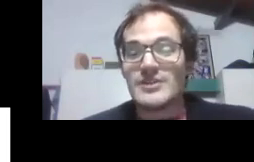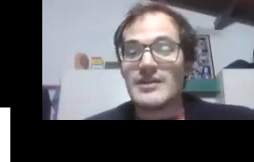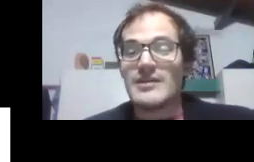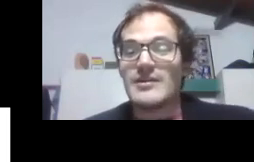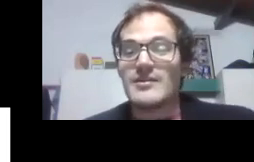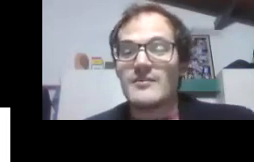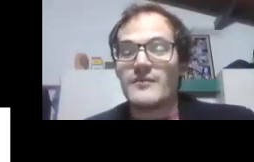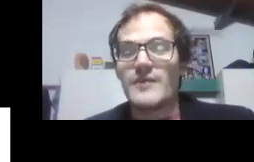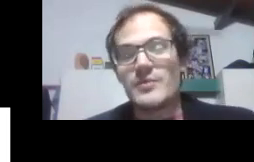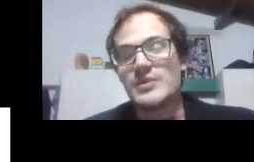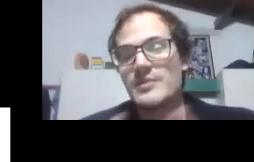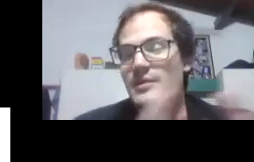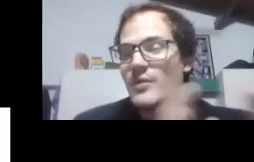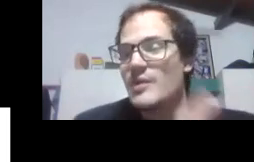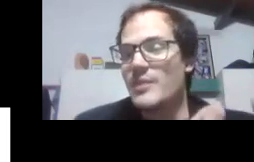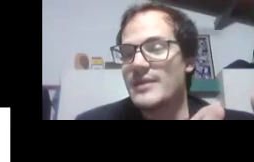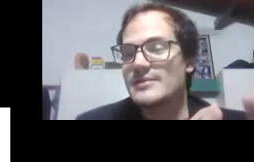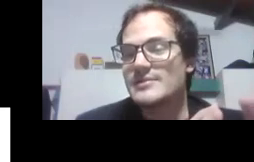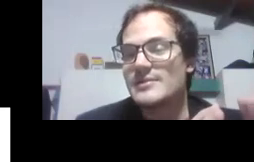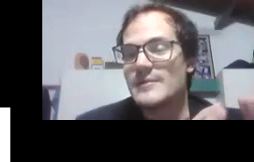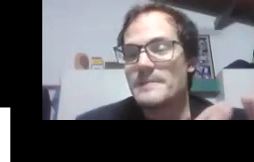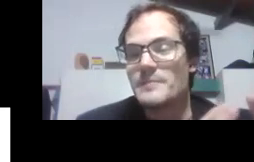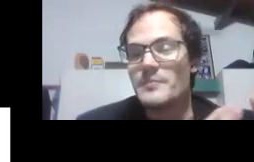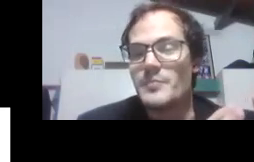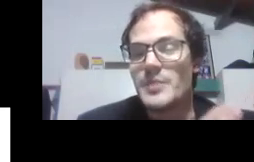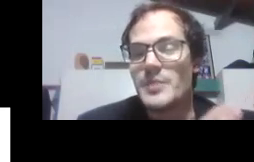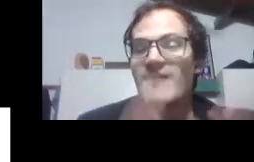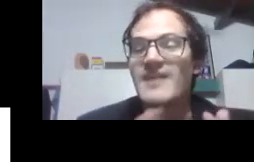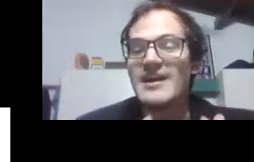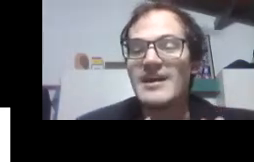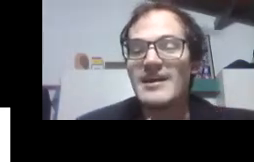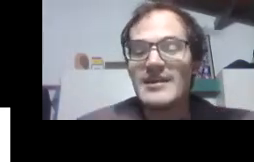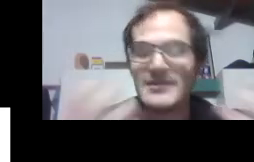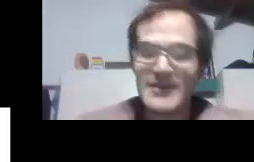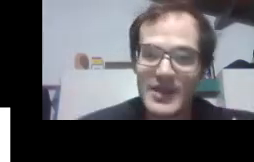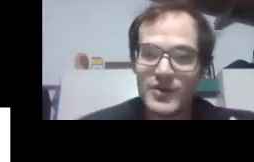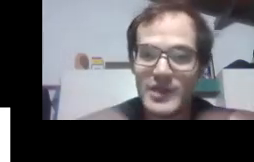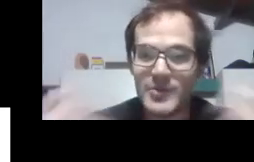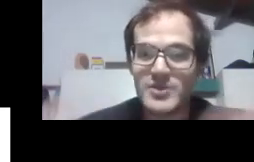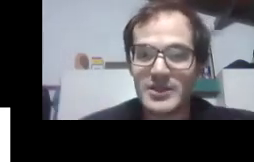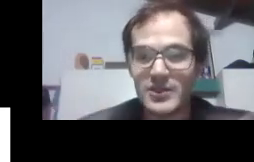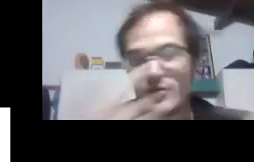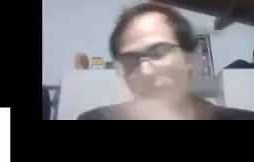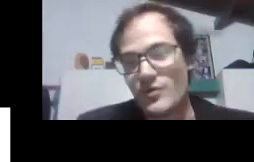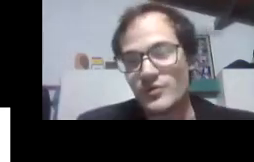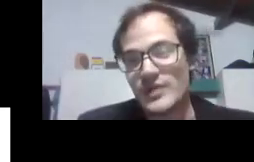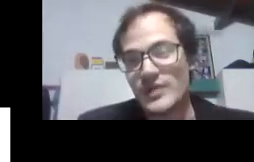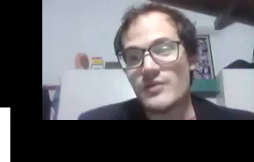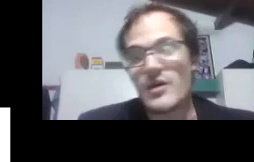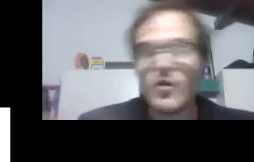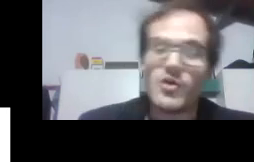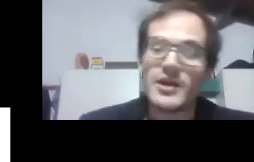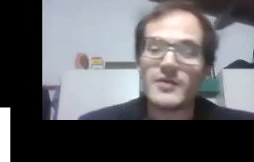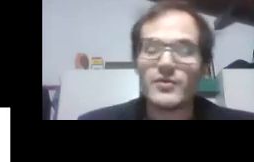O sea, vemos también que en algunas partes primaba la identidad criolla, pero en sentido contrario,